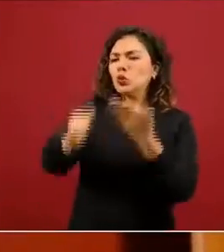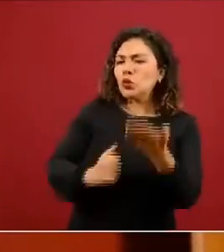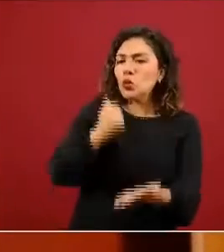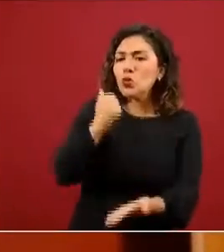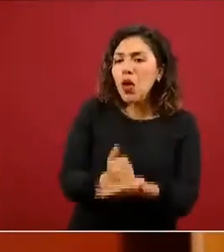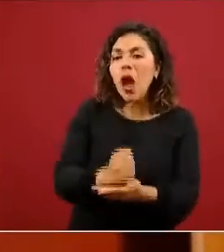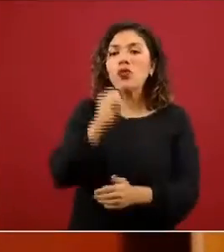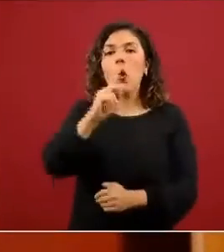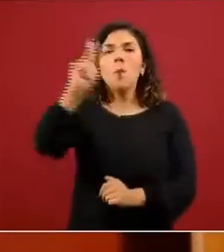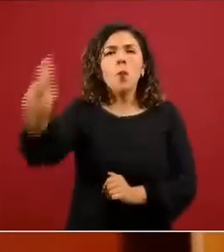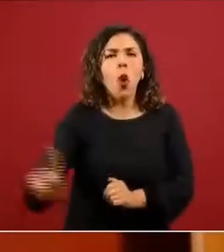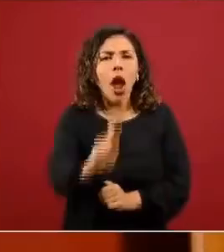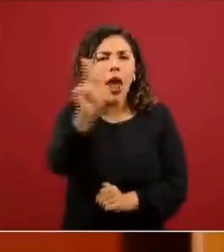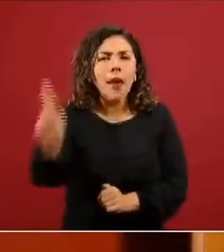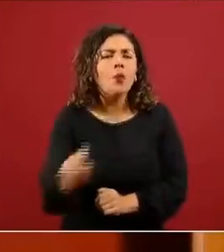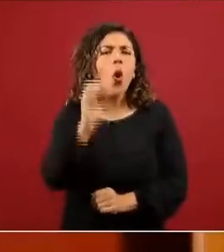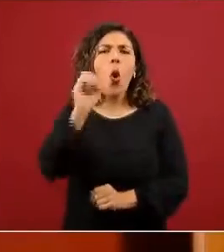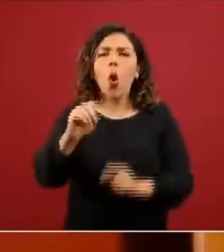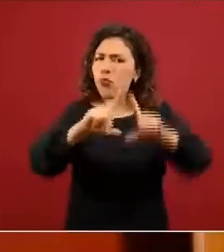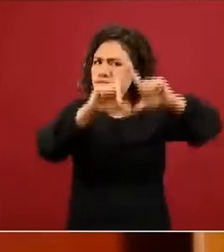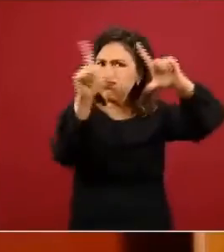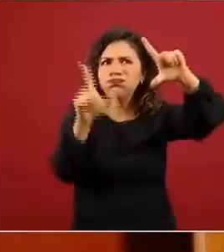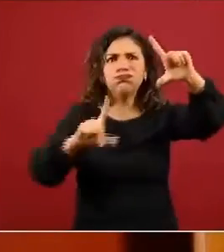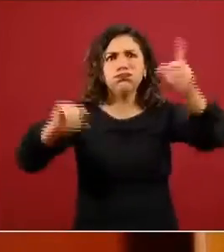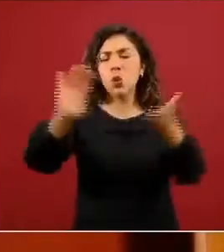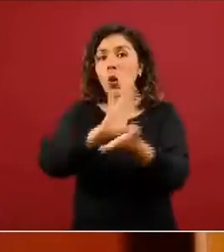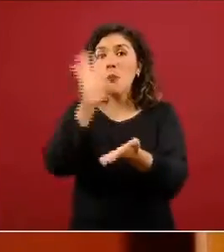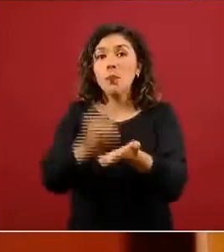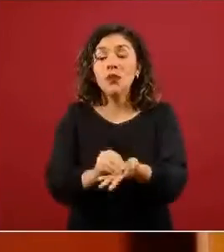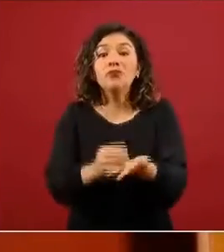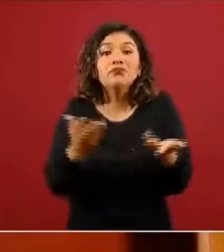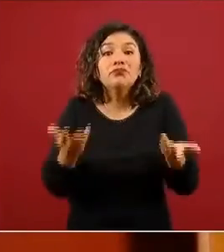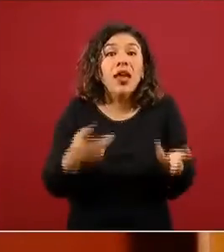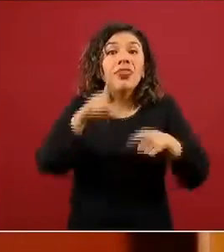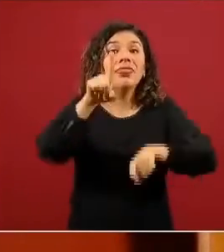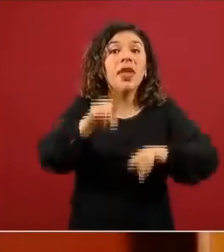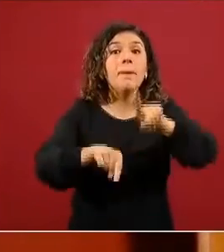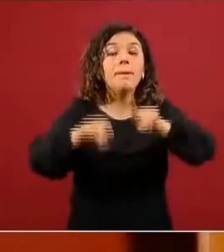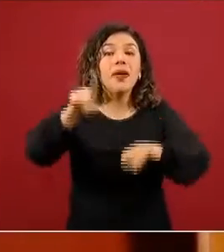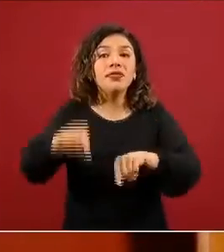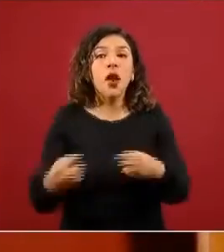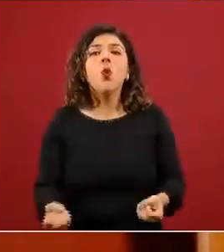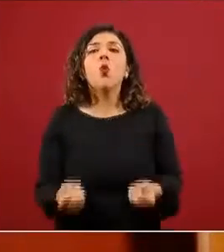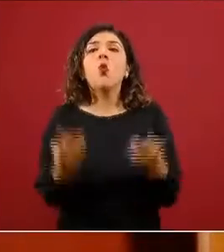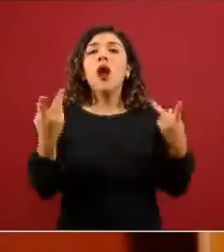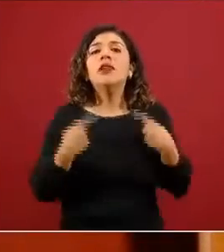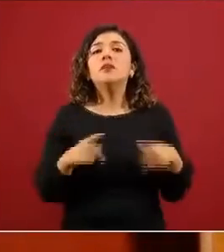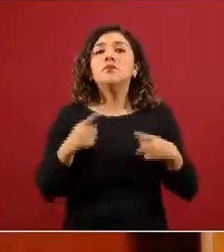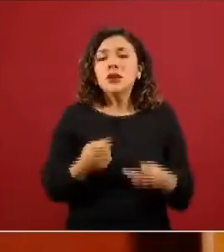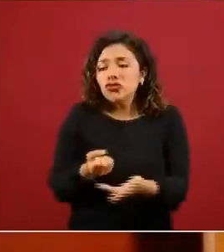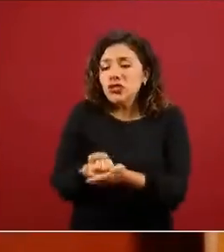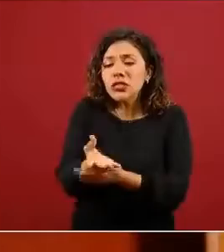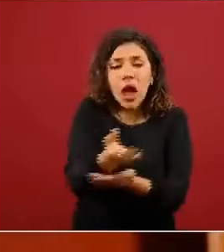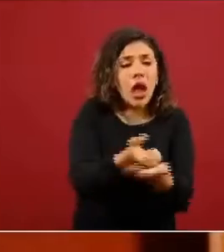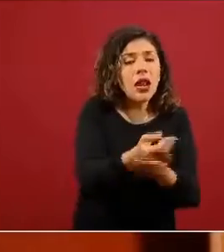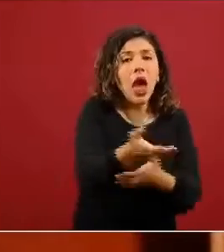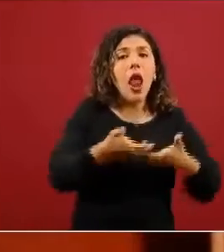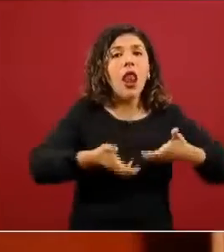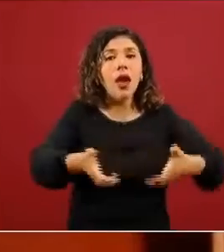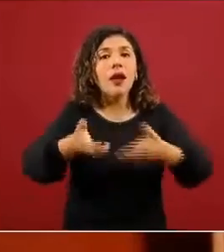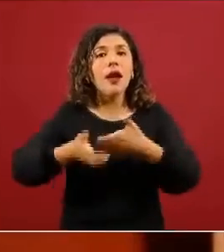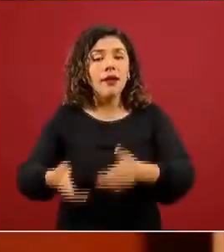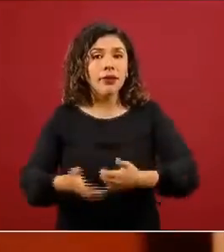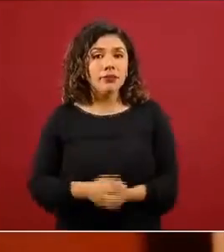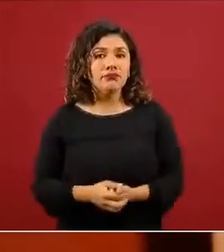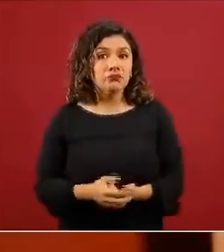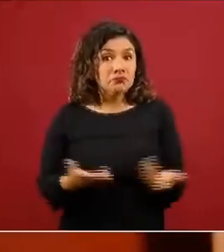ciudad, en un poblado o en todo el país, depende de cuántas personas salen a la vía pública